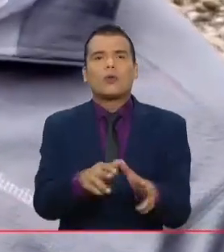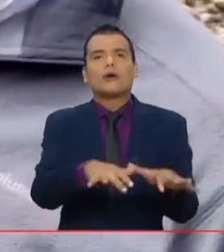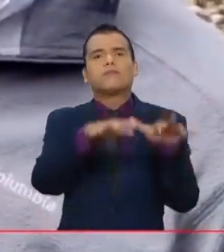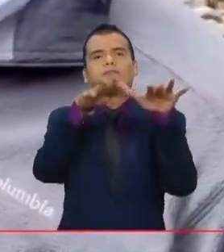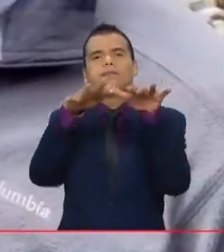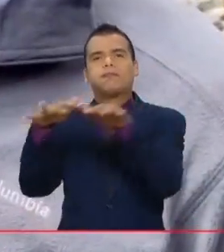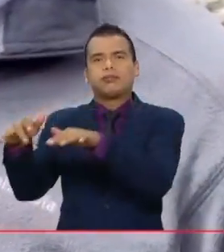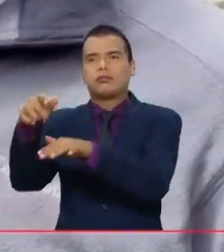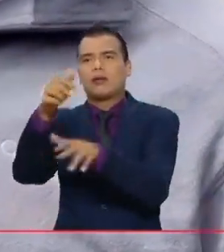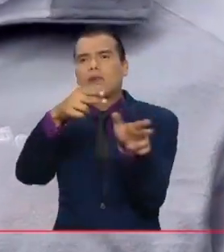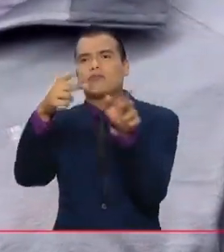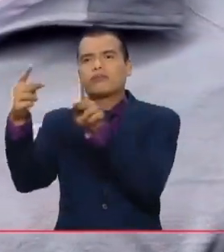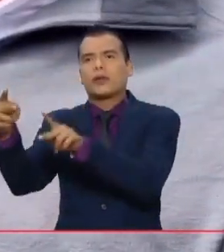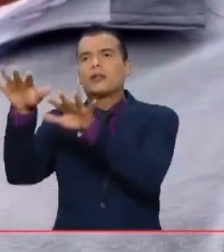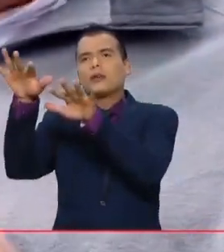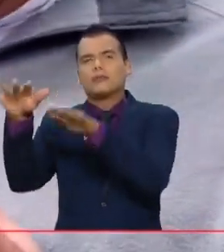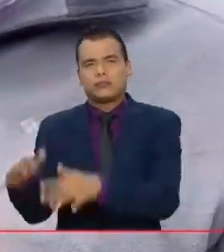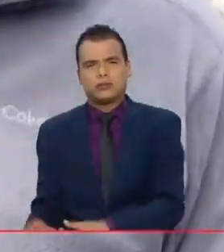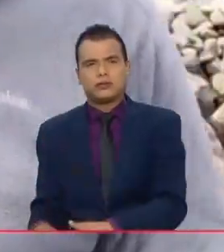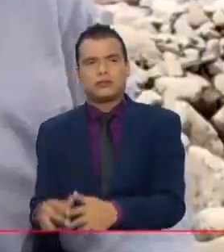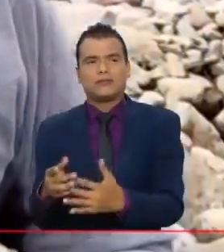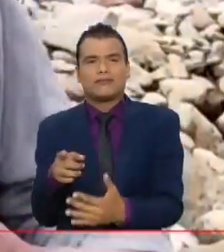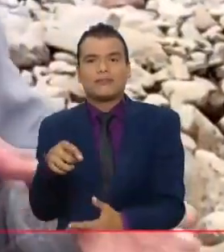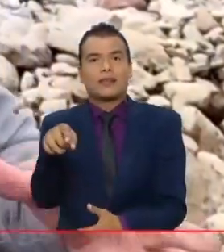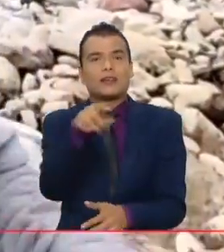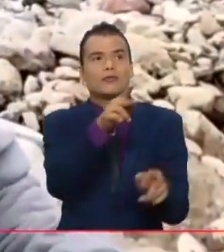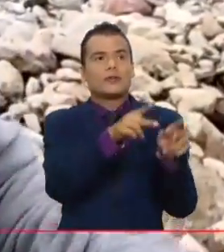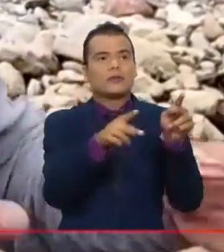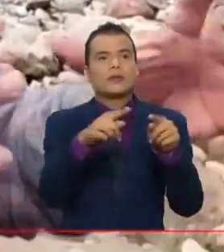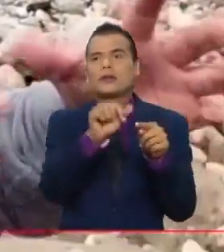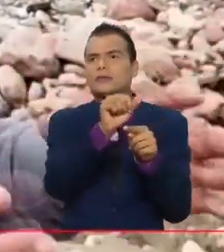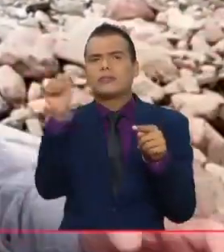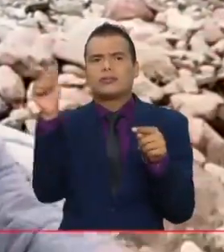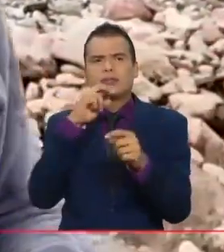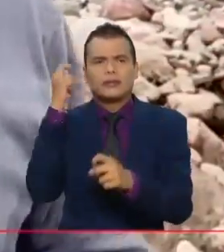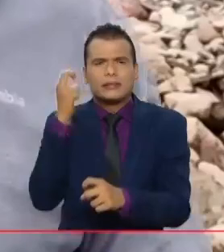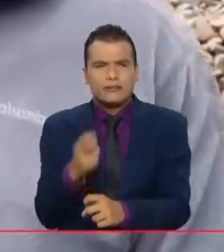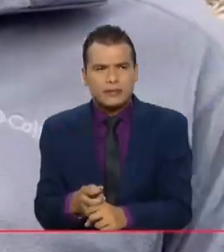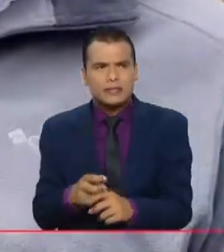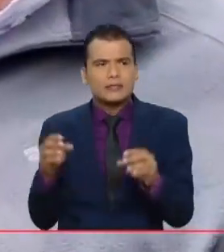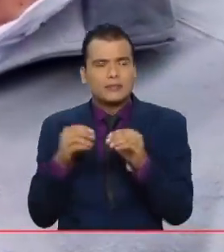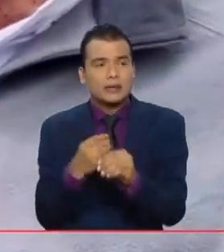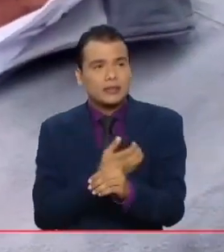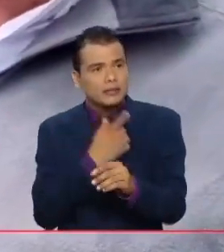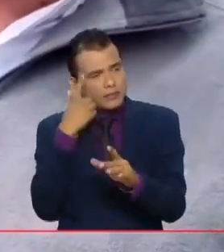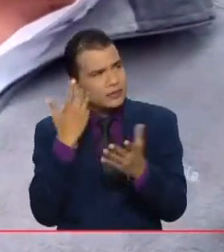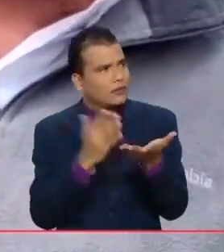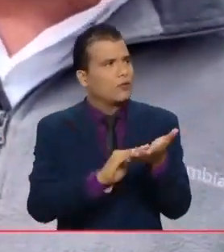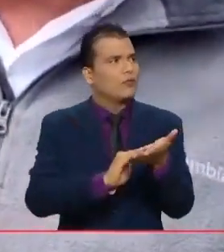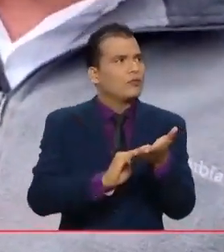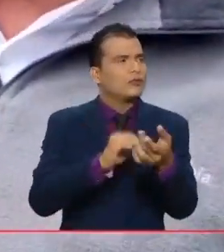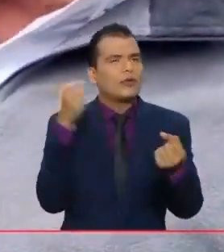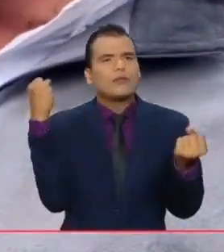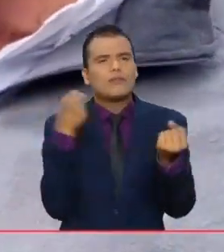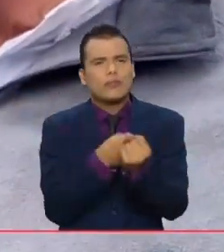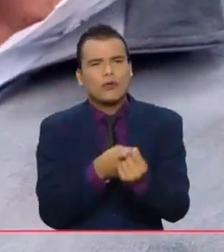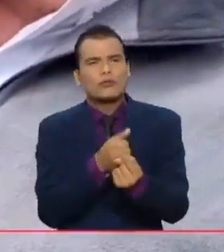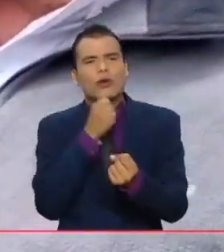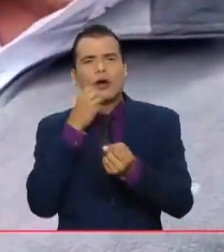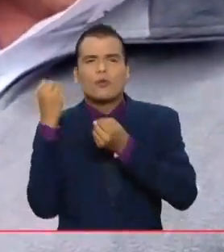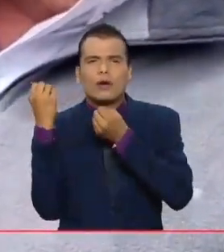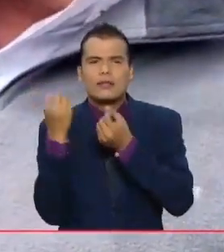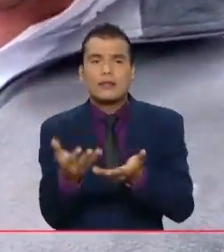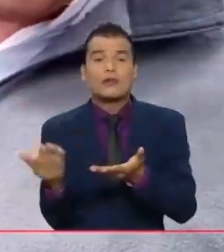están incomunicados. El alcalde ha venido haciendo esfuerzos con la comunidad para restablecer el servicio de agua